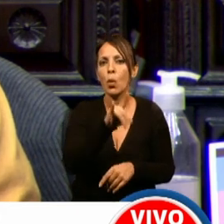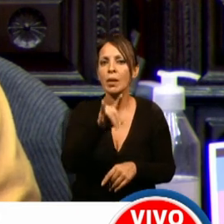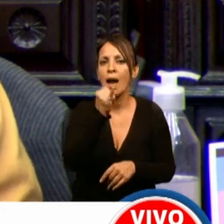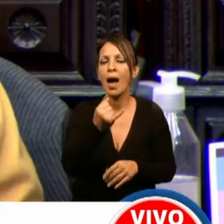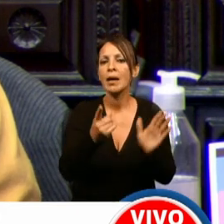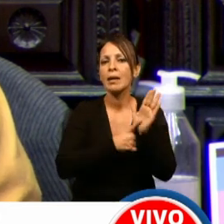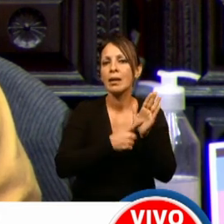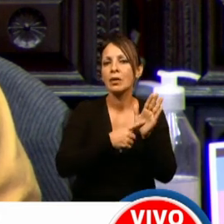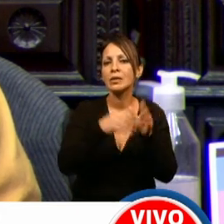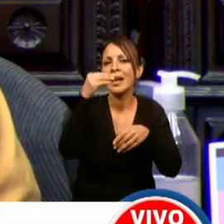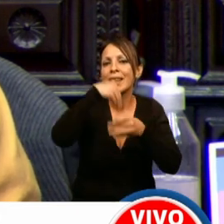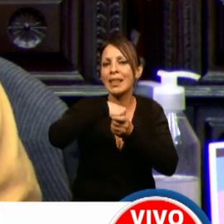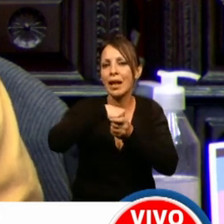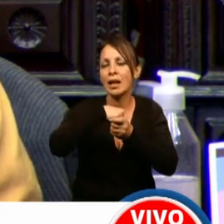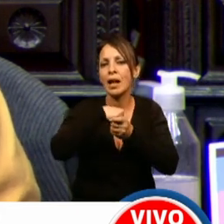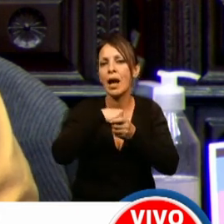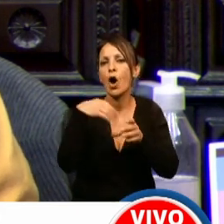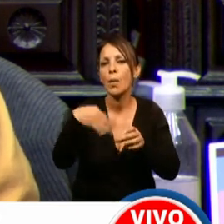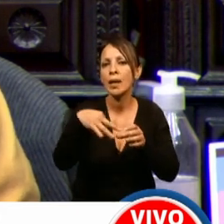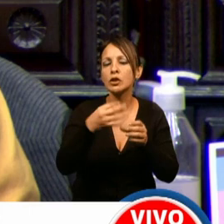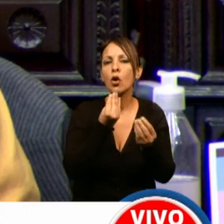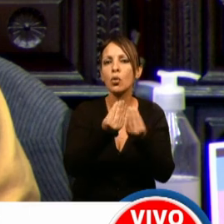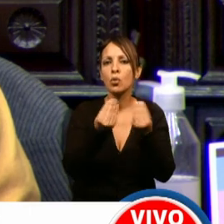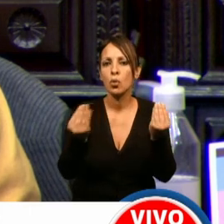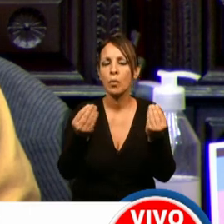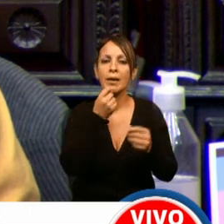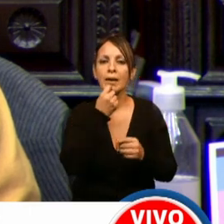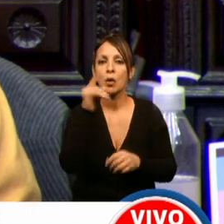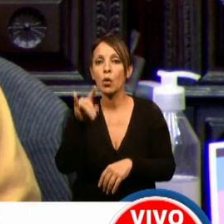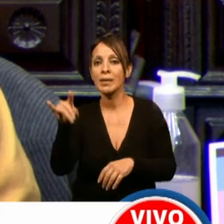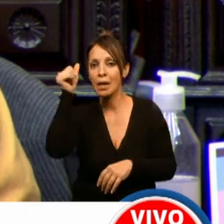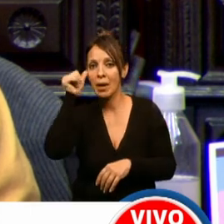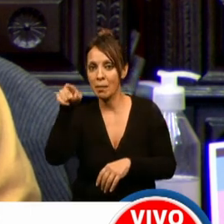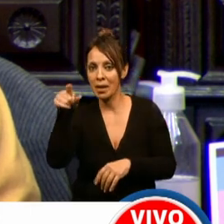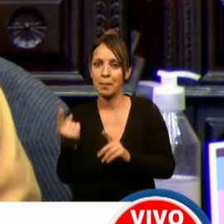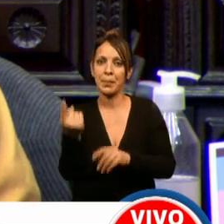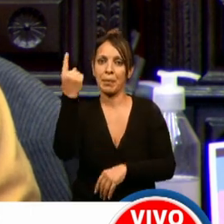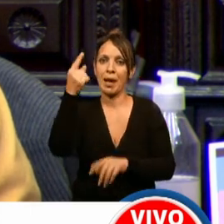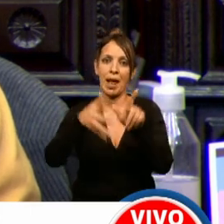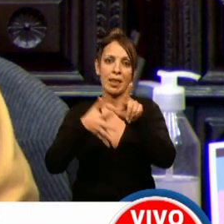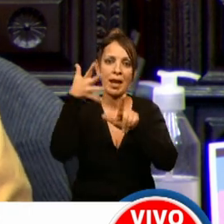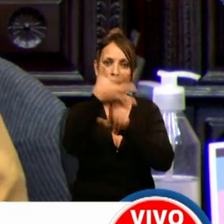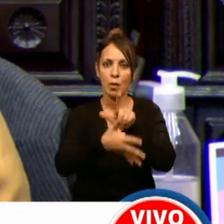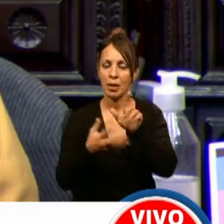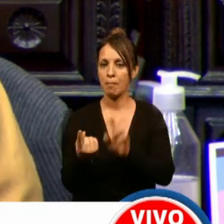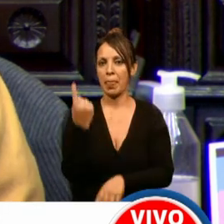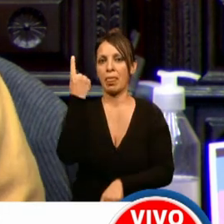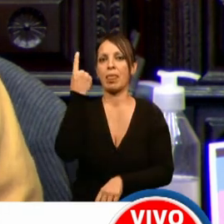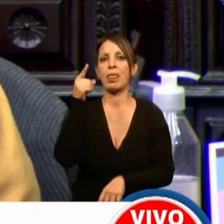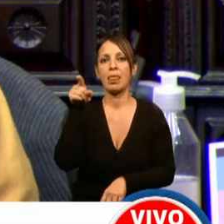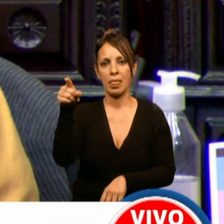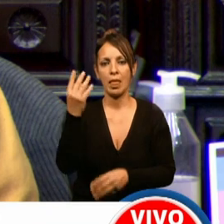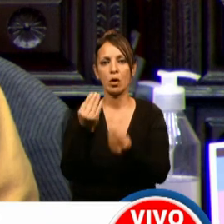interna que puso un cupo laboral se que la universidad de mar de plata fue la primera en toda latinoamérica en establecer un cupo laboral